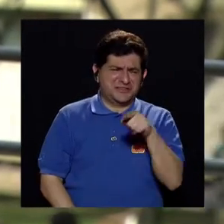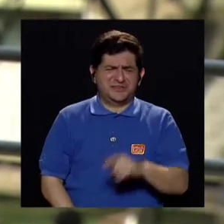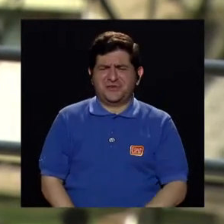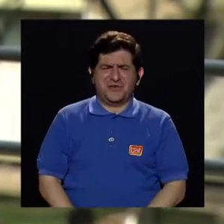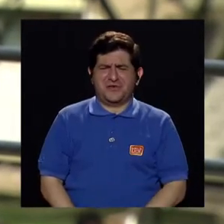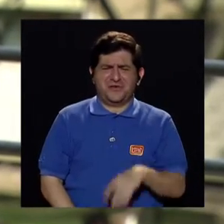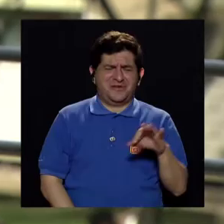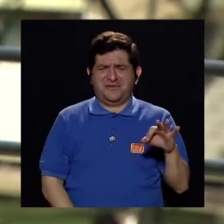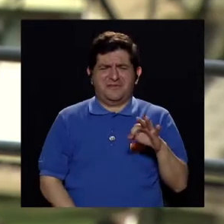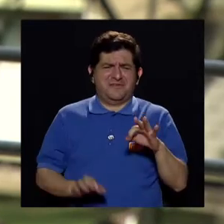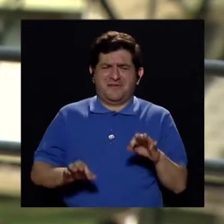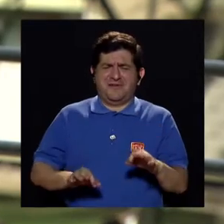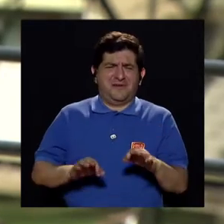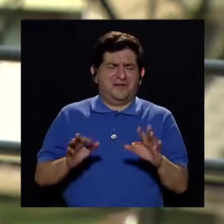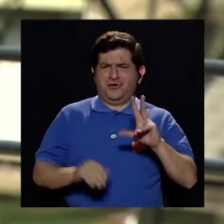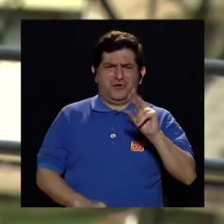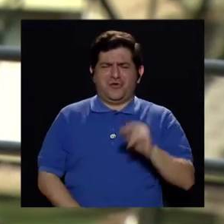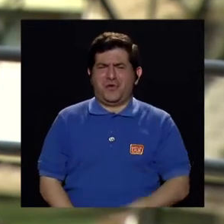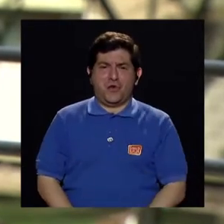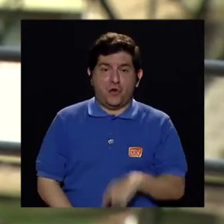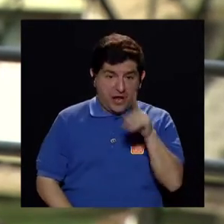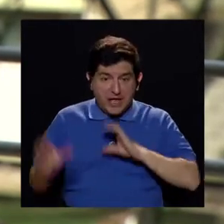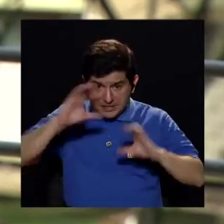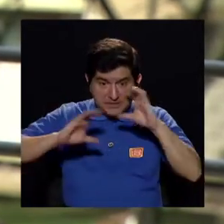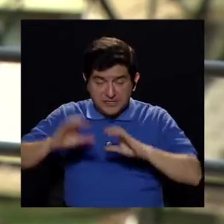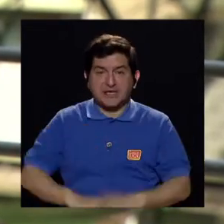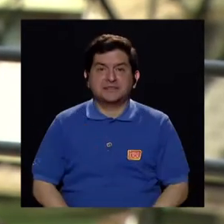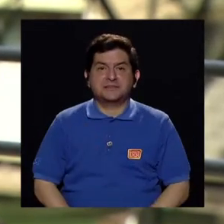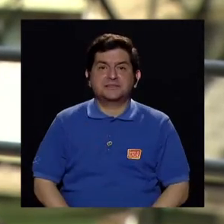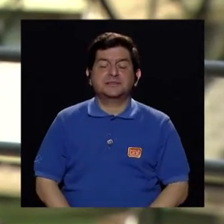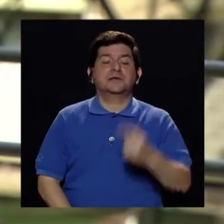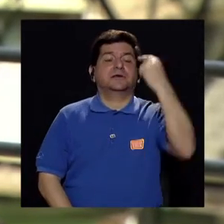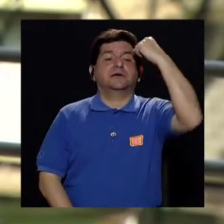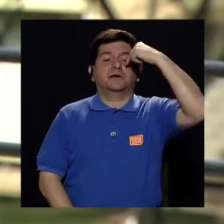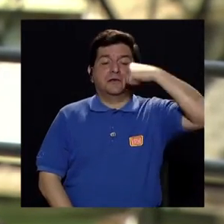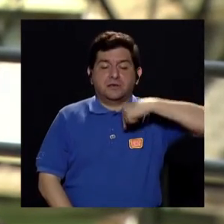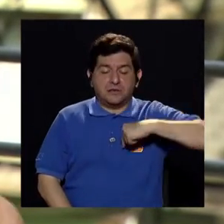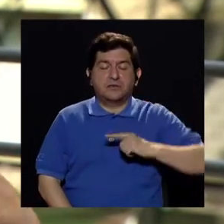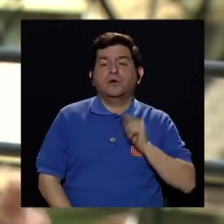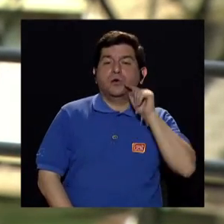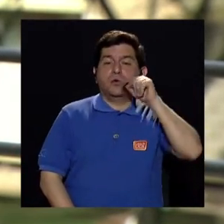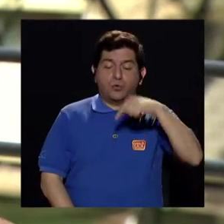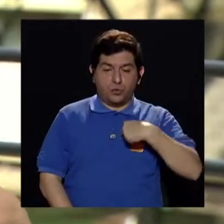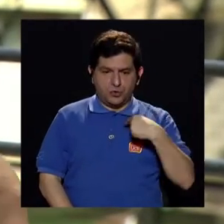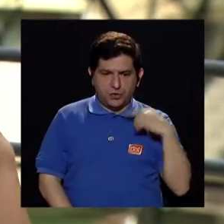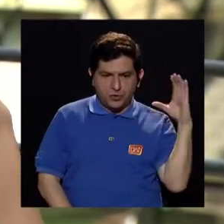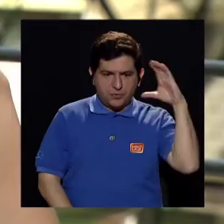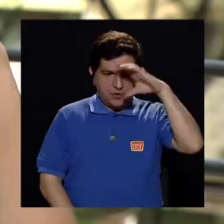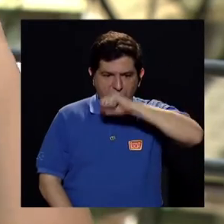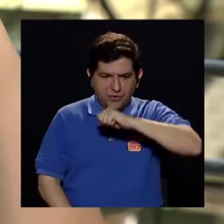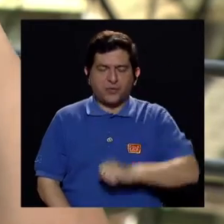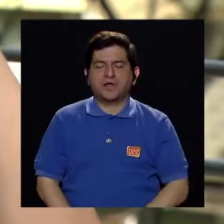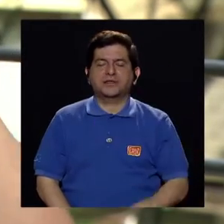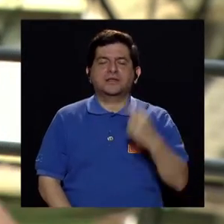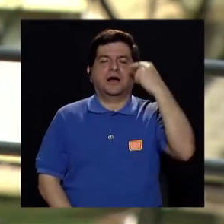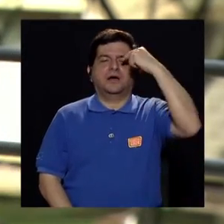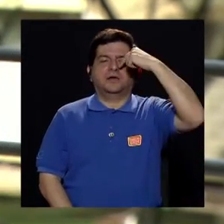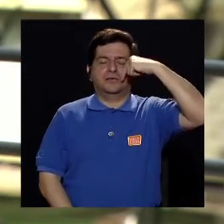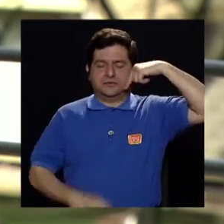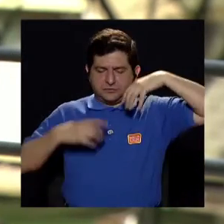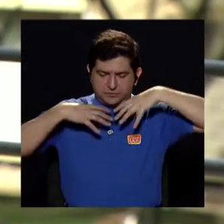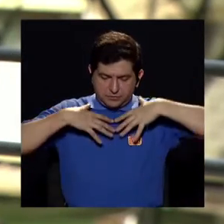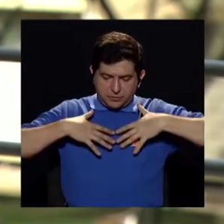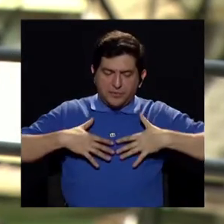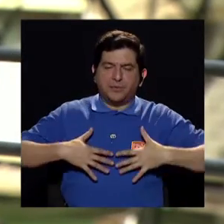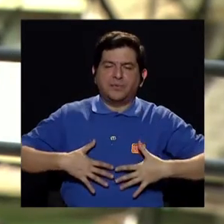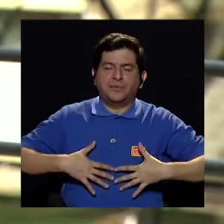algo científico. La inhalación y la exhalación consciente, me estoy dando cuenta que el aire entra por mis pulmones y